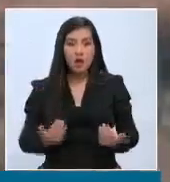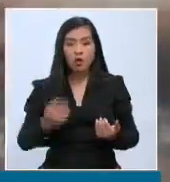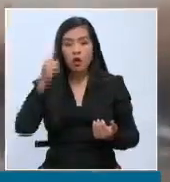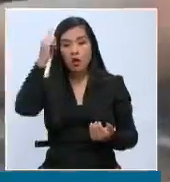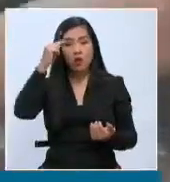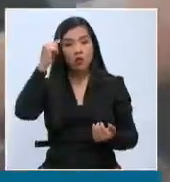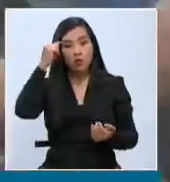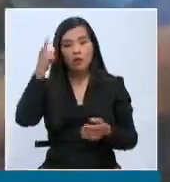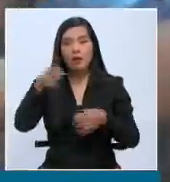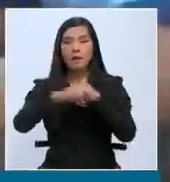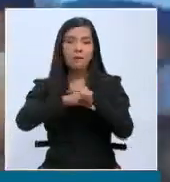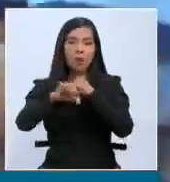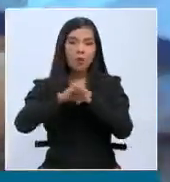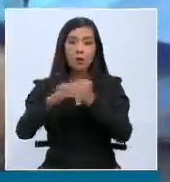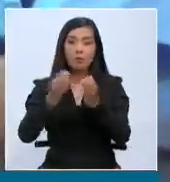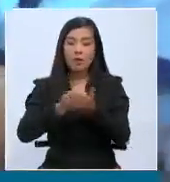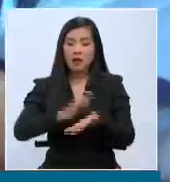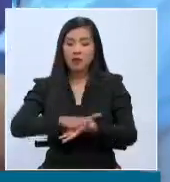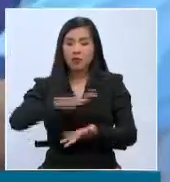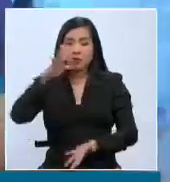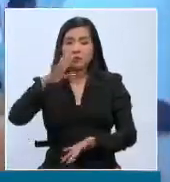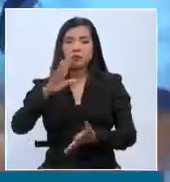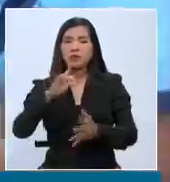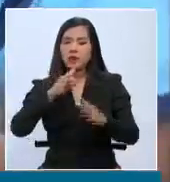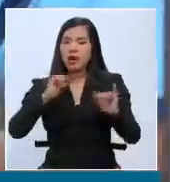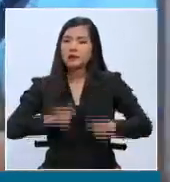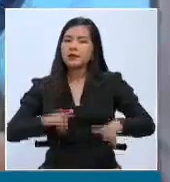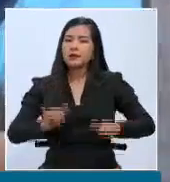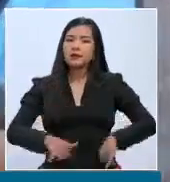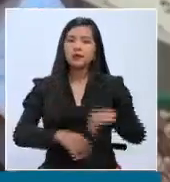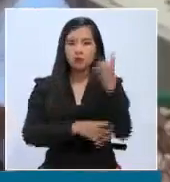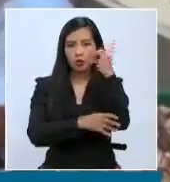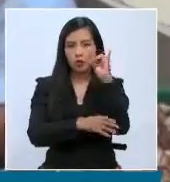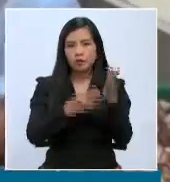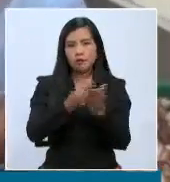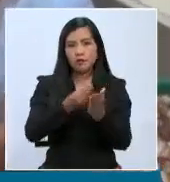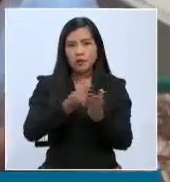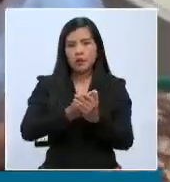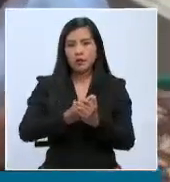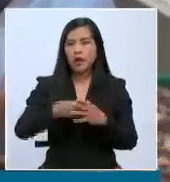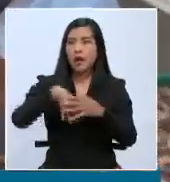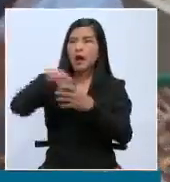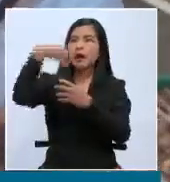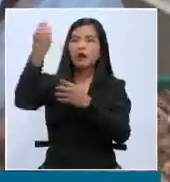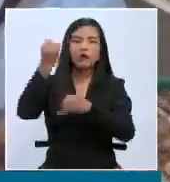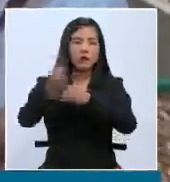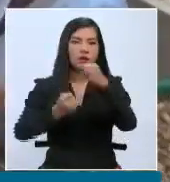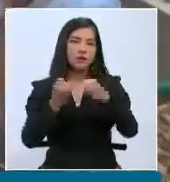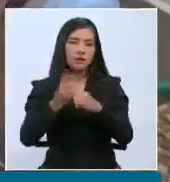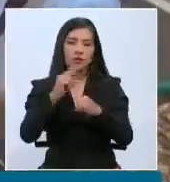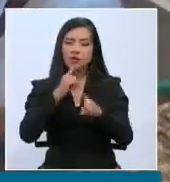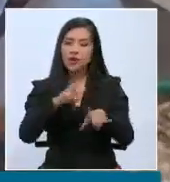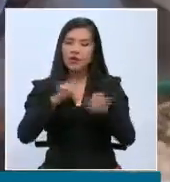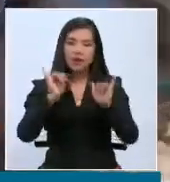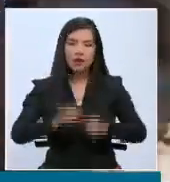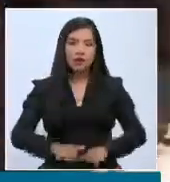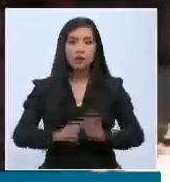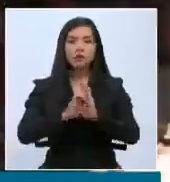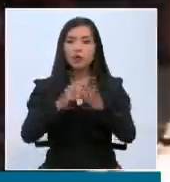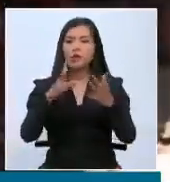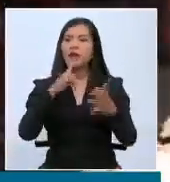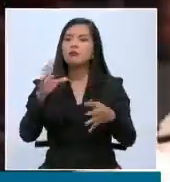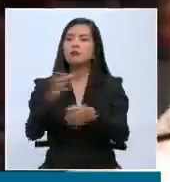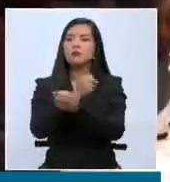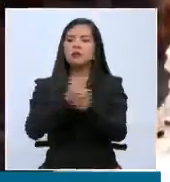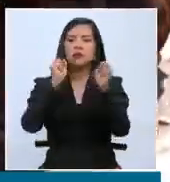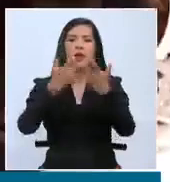nacional y popular se ha conseguido retener esos recursos que a través de la nacionalización y la